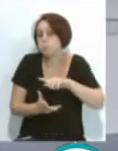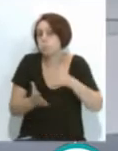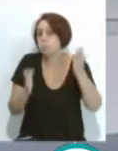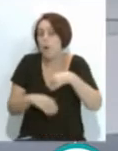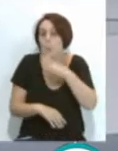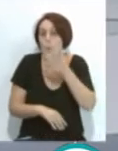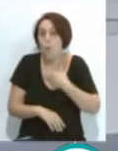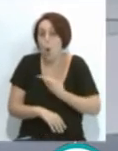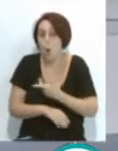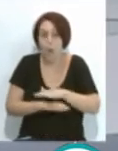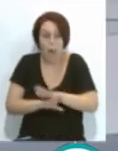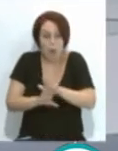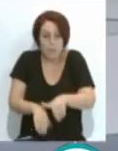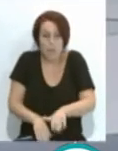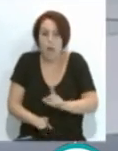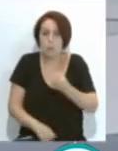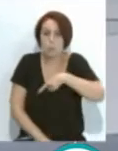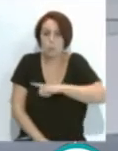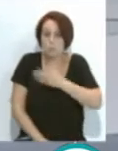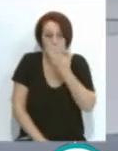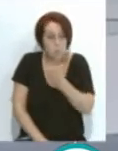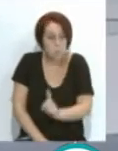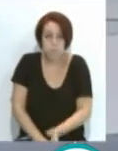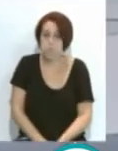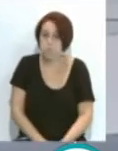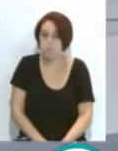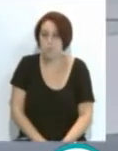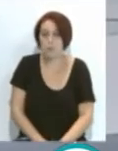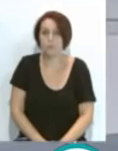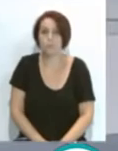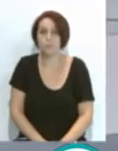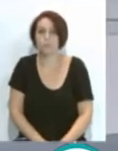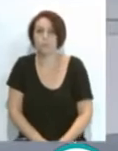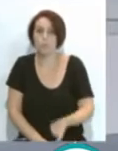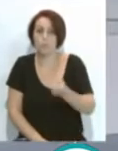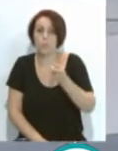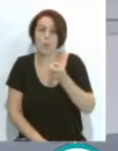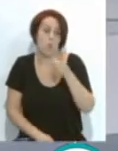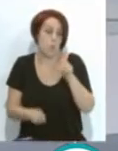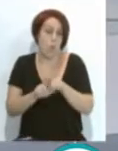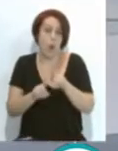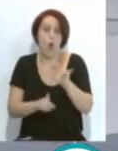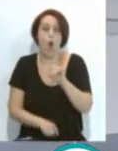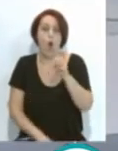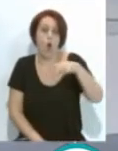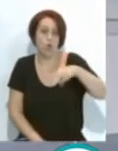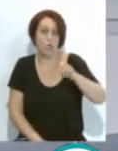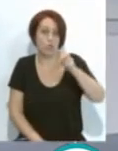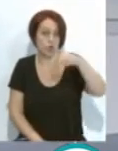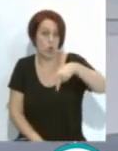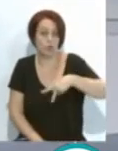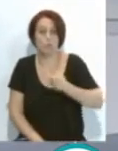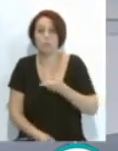última hora, realmente no lo conocemos, simplemente nos pasó lo mismo que con James Johnson, que cuando fuimos a